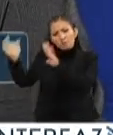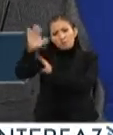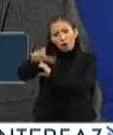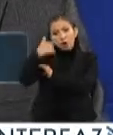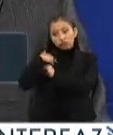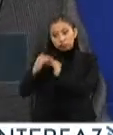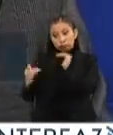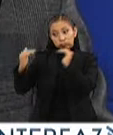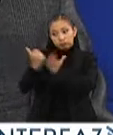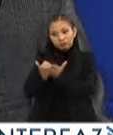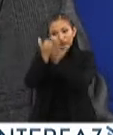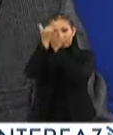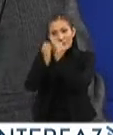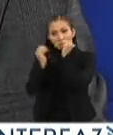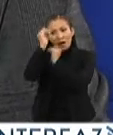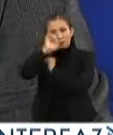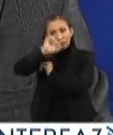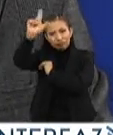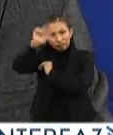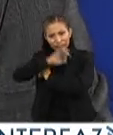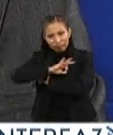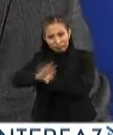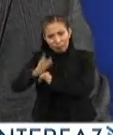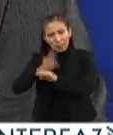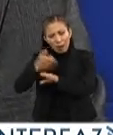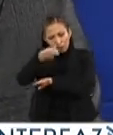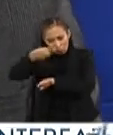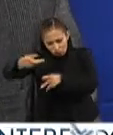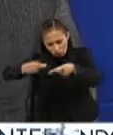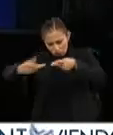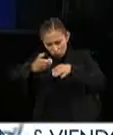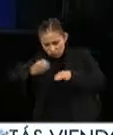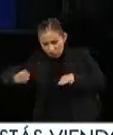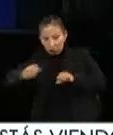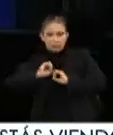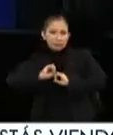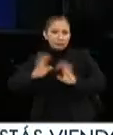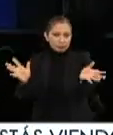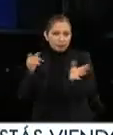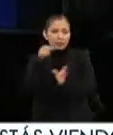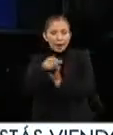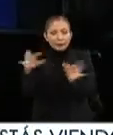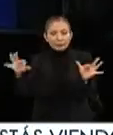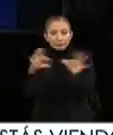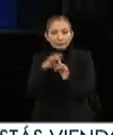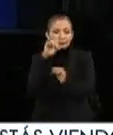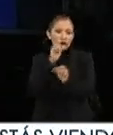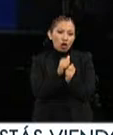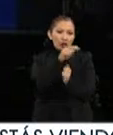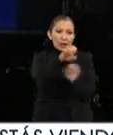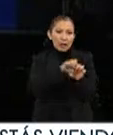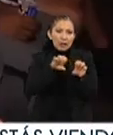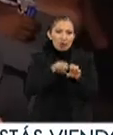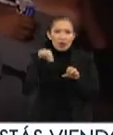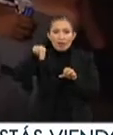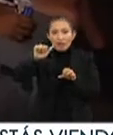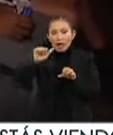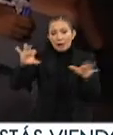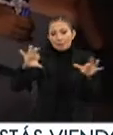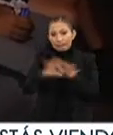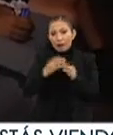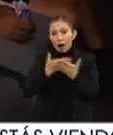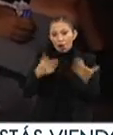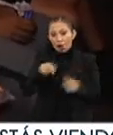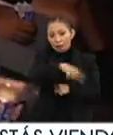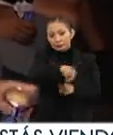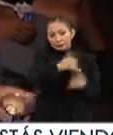básquetbol en una plataforma pues lo más profesional posible, lo más organizada posible y obviamente pues asociada de cierto modo con los equipos de NBA, ¿no? Yo creo